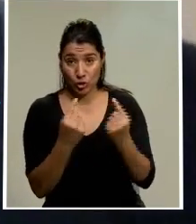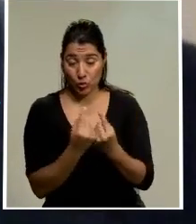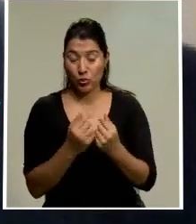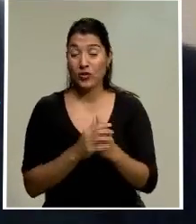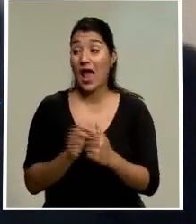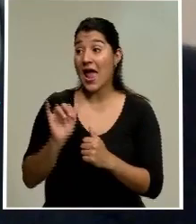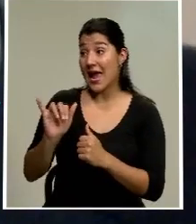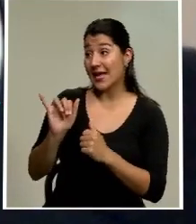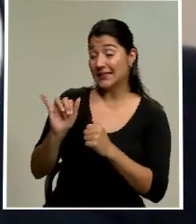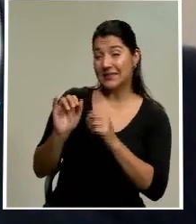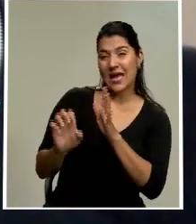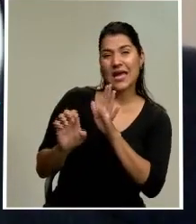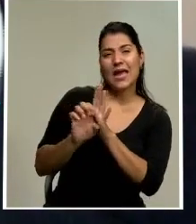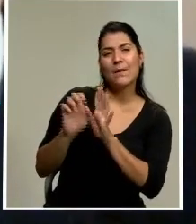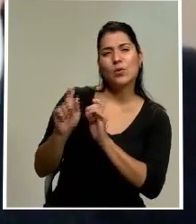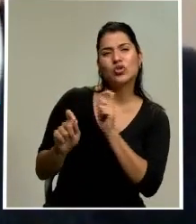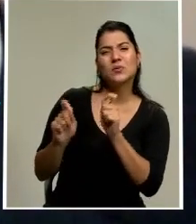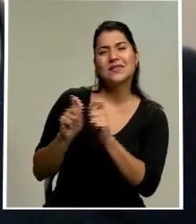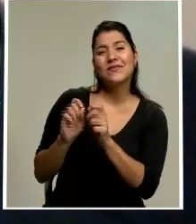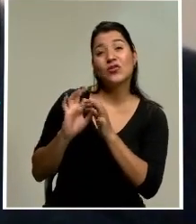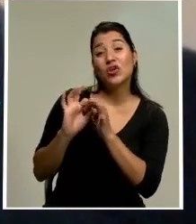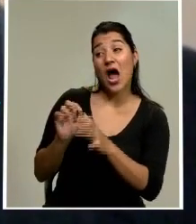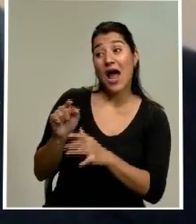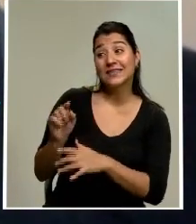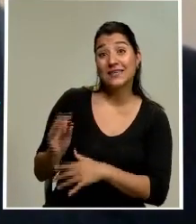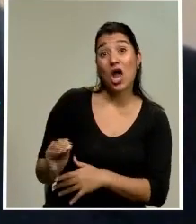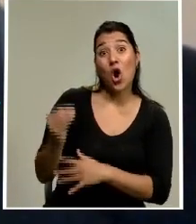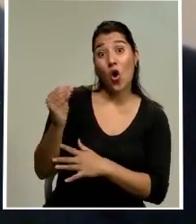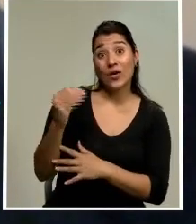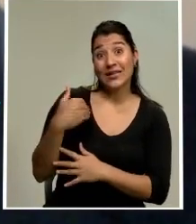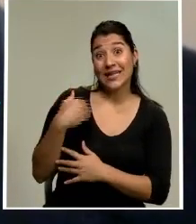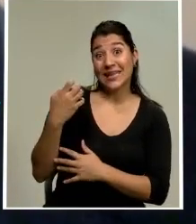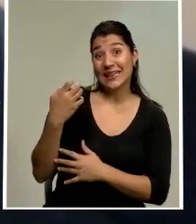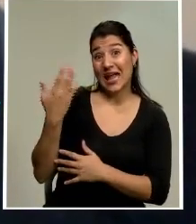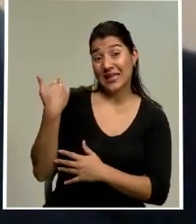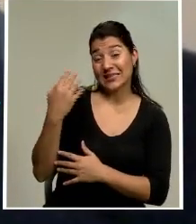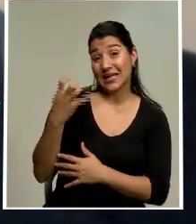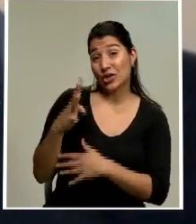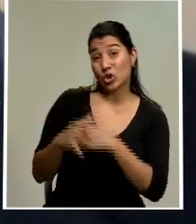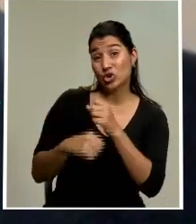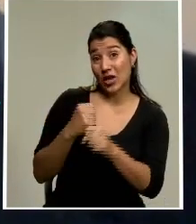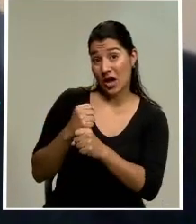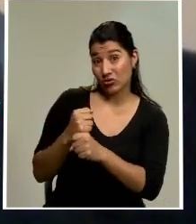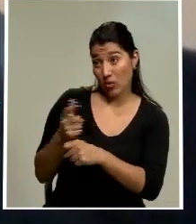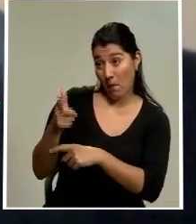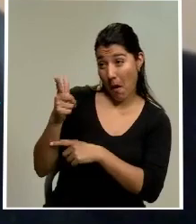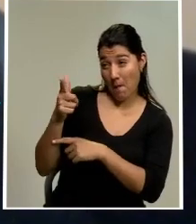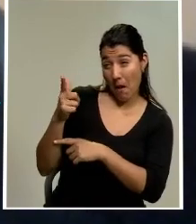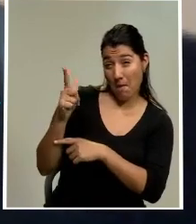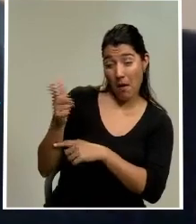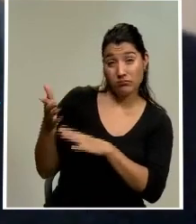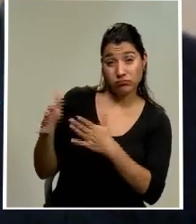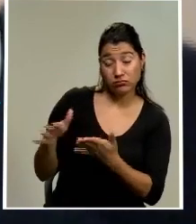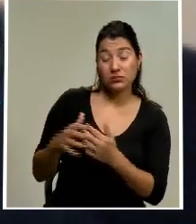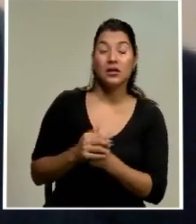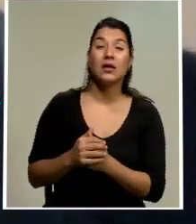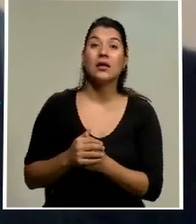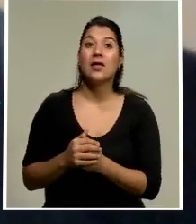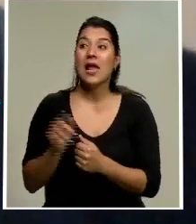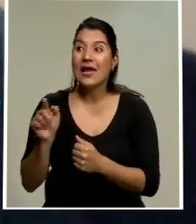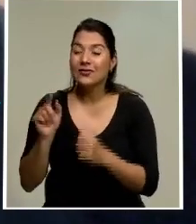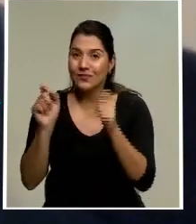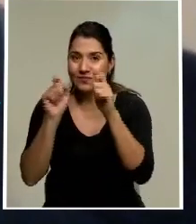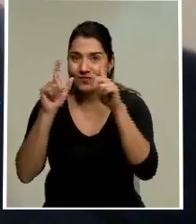¿verdad? Realmente es impactante porque vemos que no solamente los autores, sino que también